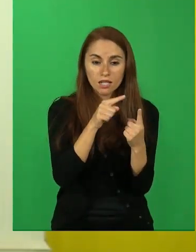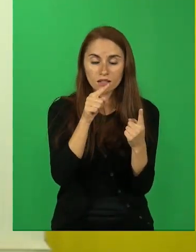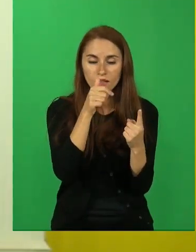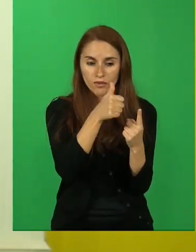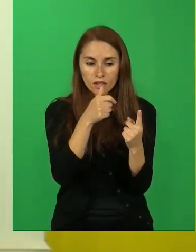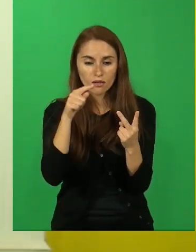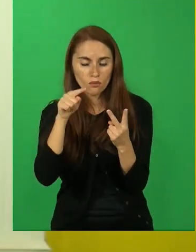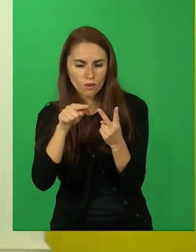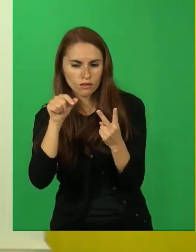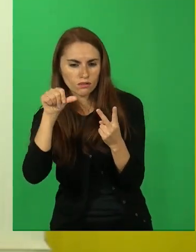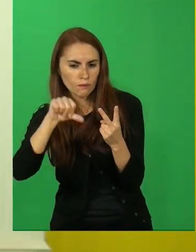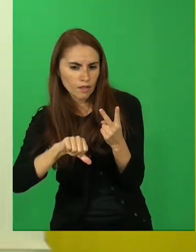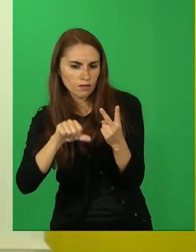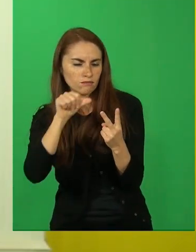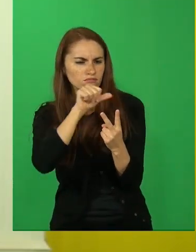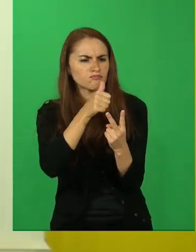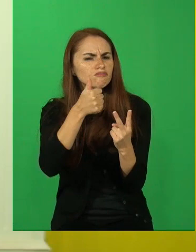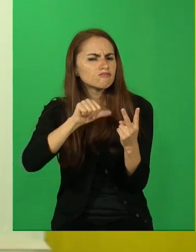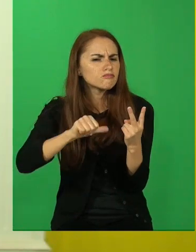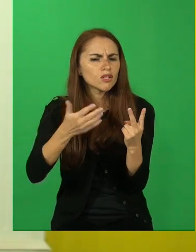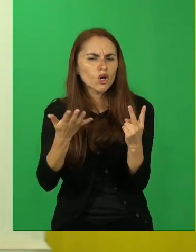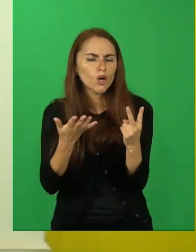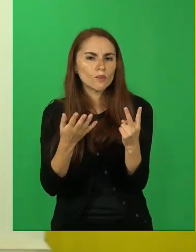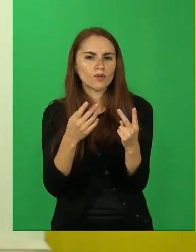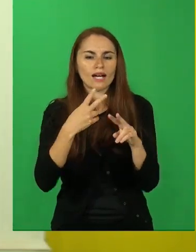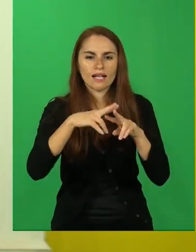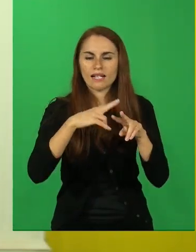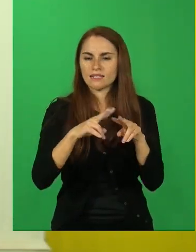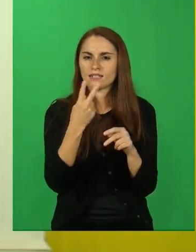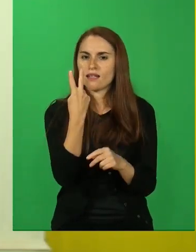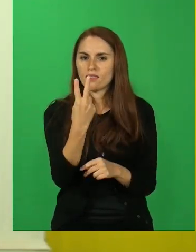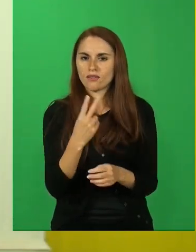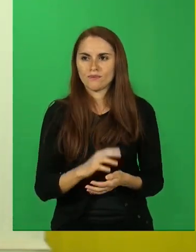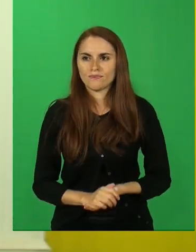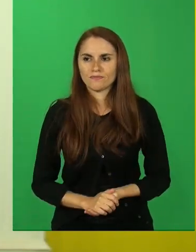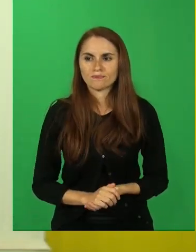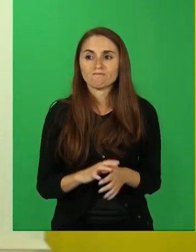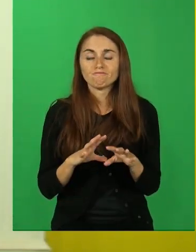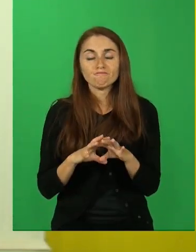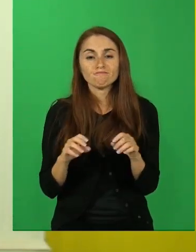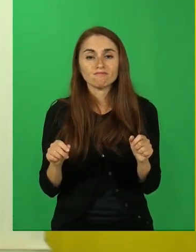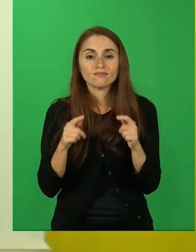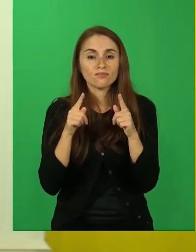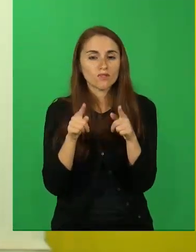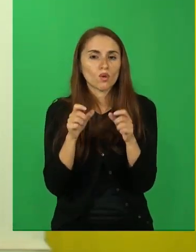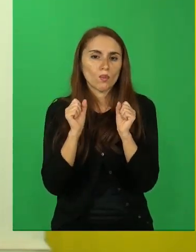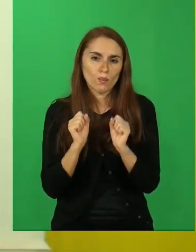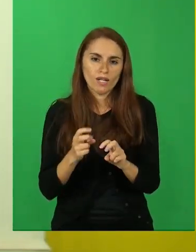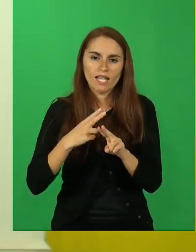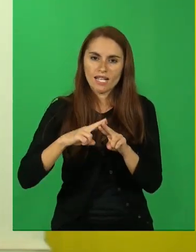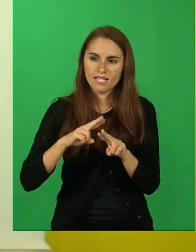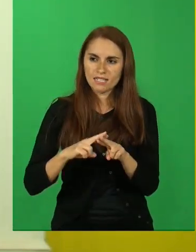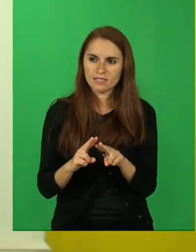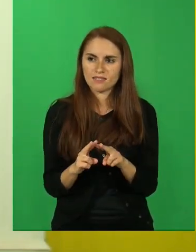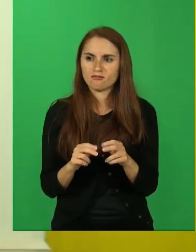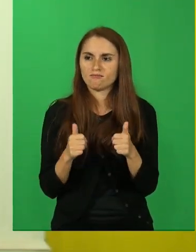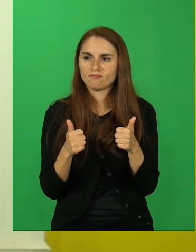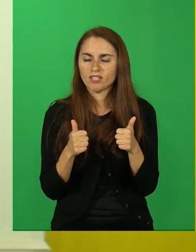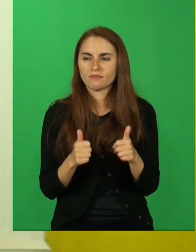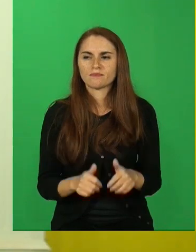no. Así que estás listo con la estrategia para resolver este tipo de preguntas si es que tu profesor te está